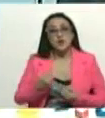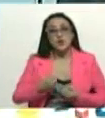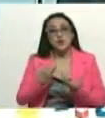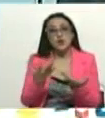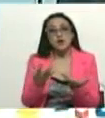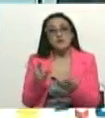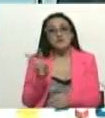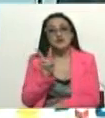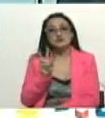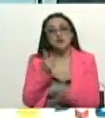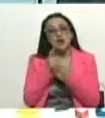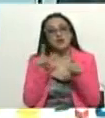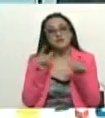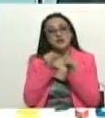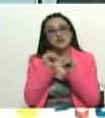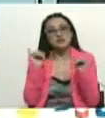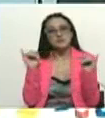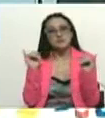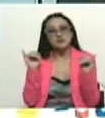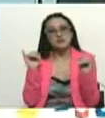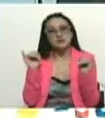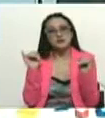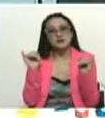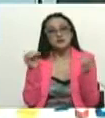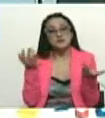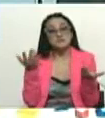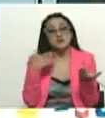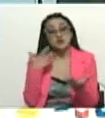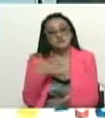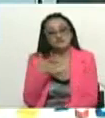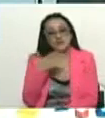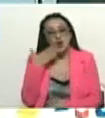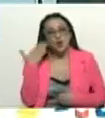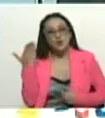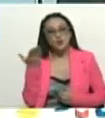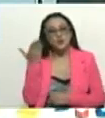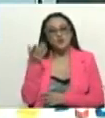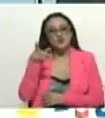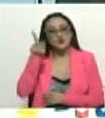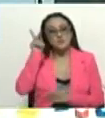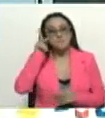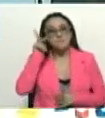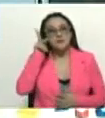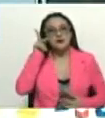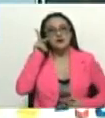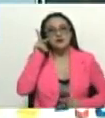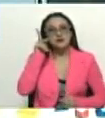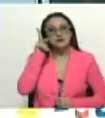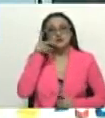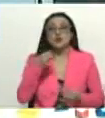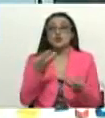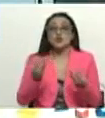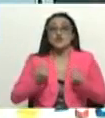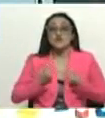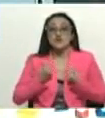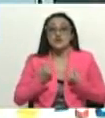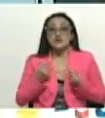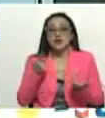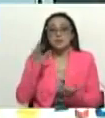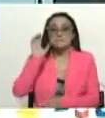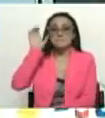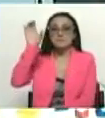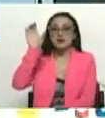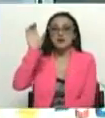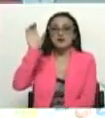una Venezuela libre, independiente, y para mí es orgullo que fuese maestro quien dio su vida por esta patria